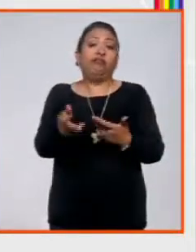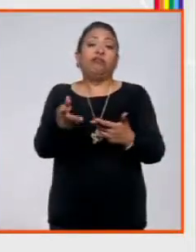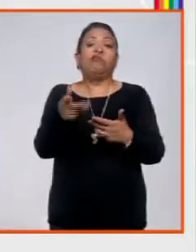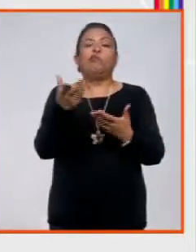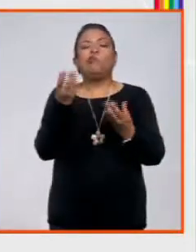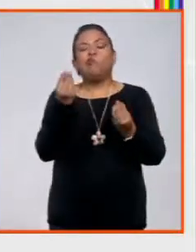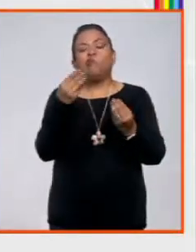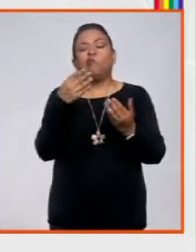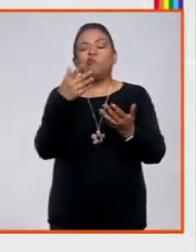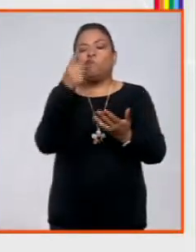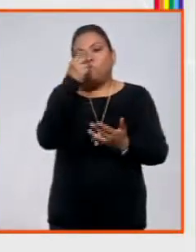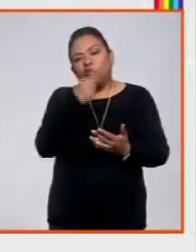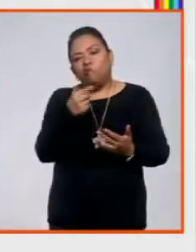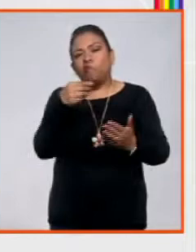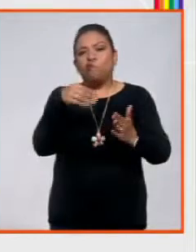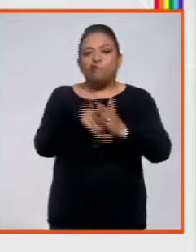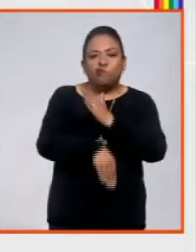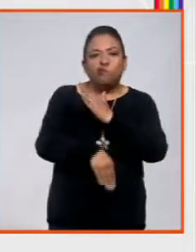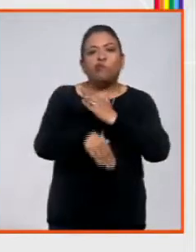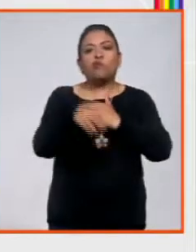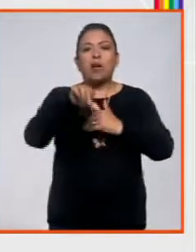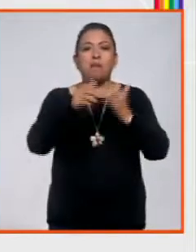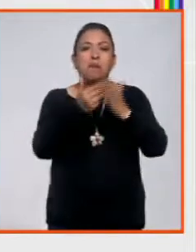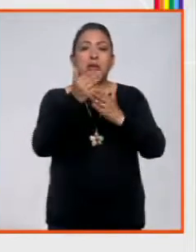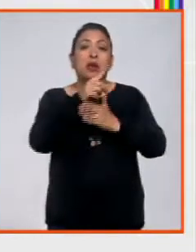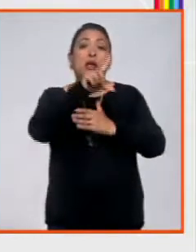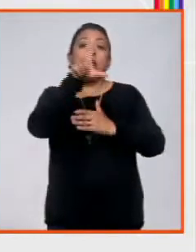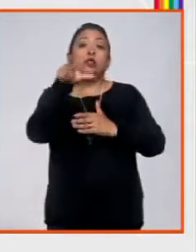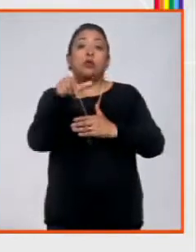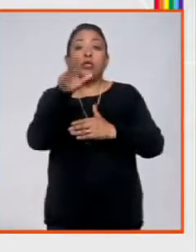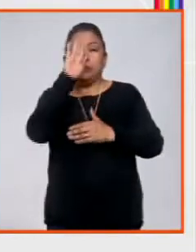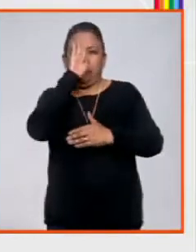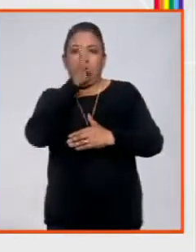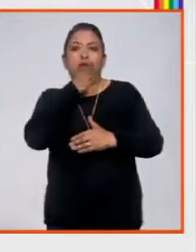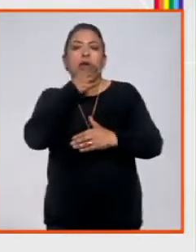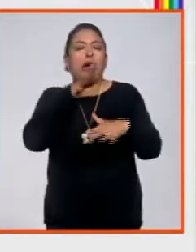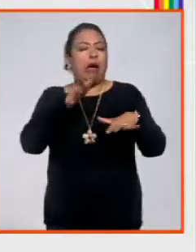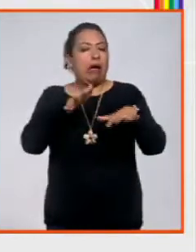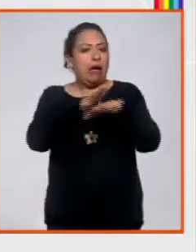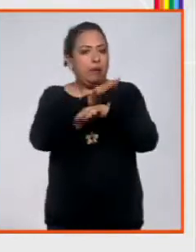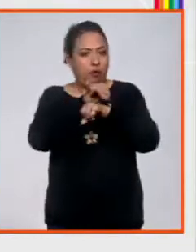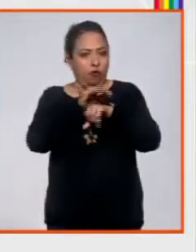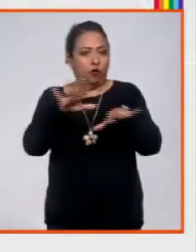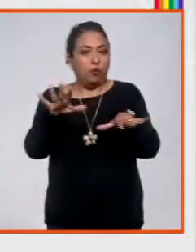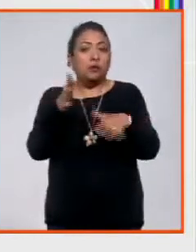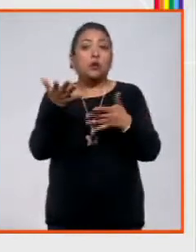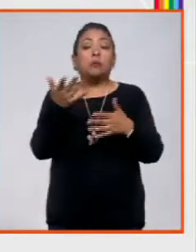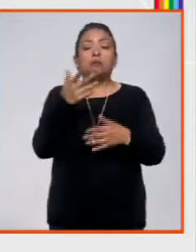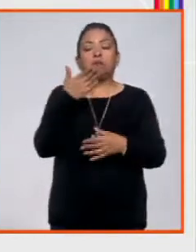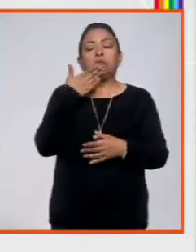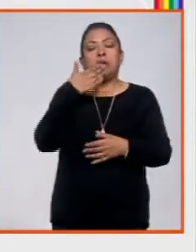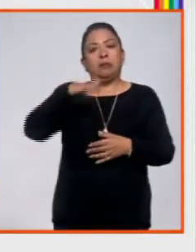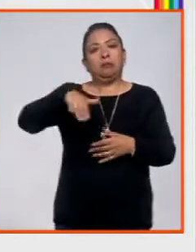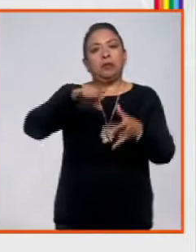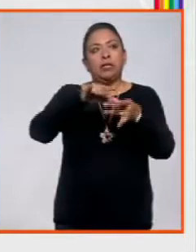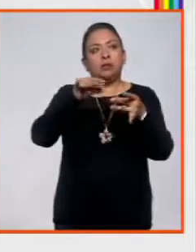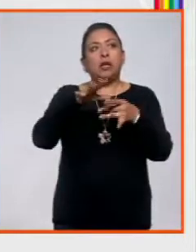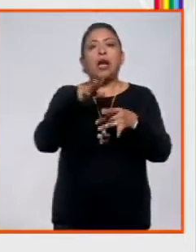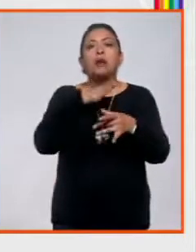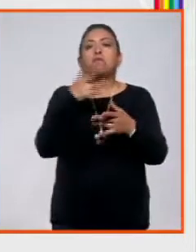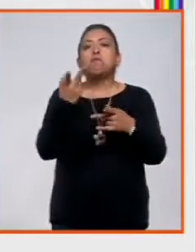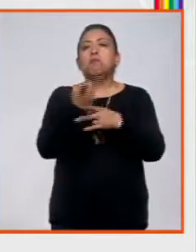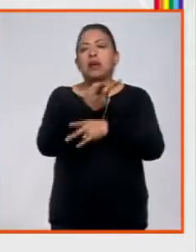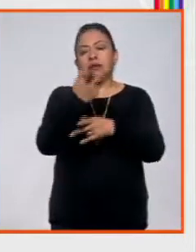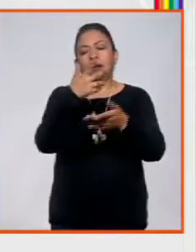desalentador lo que escuchábamos en la mañana no obstante hacia el mediodía empezó a cambiar esa información pero como bien refiere es hablemos de estas